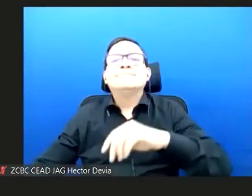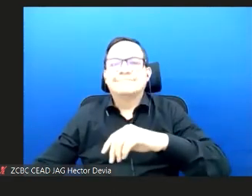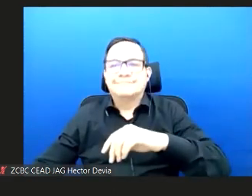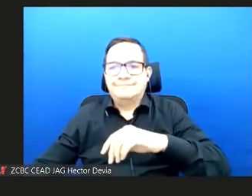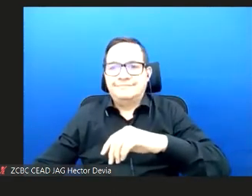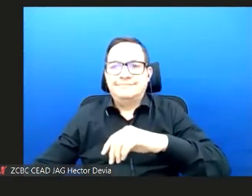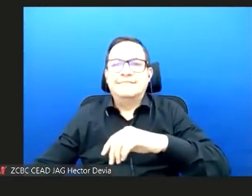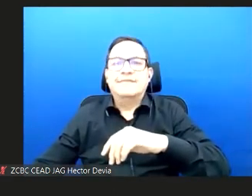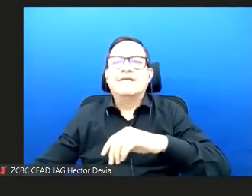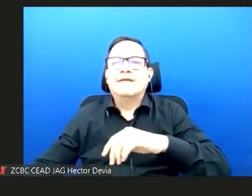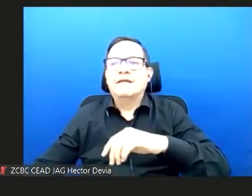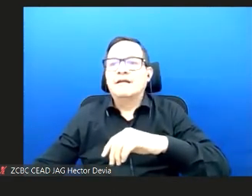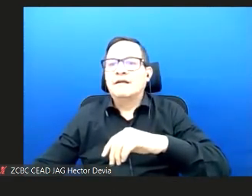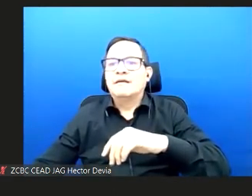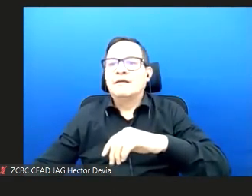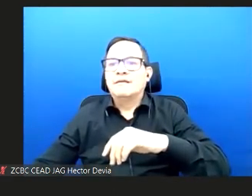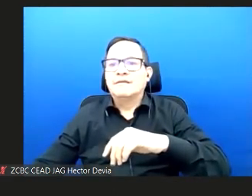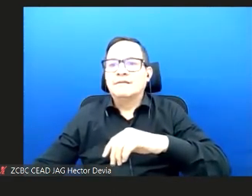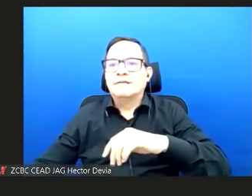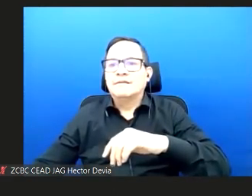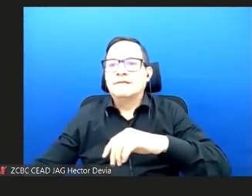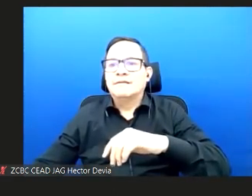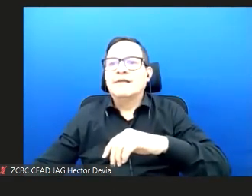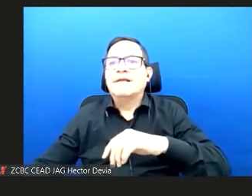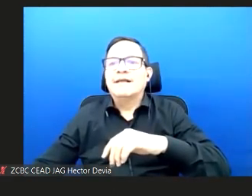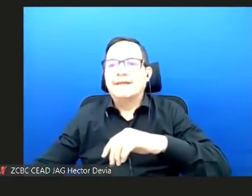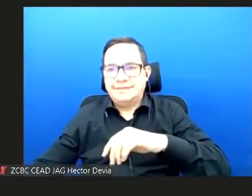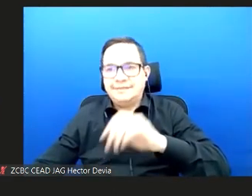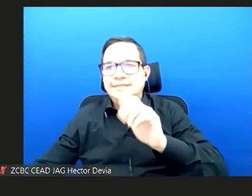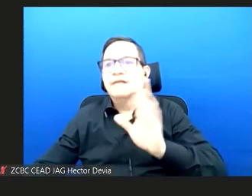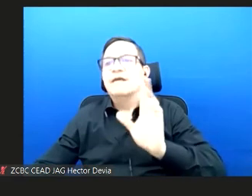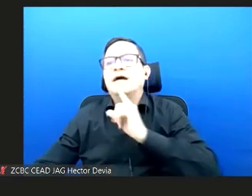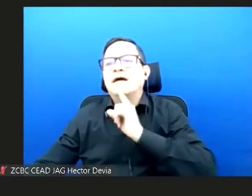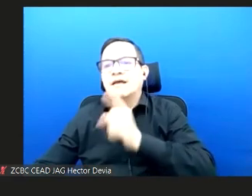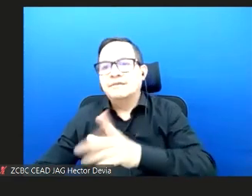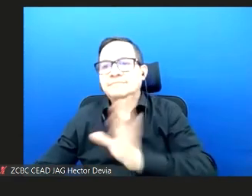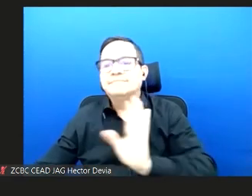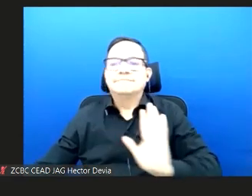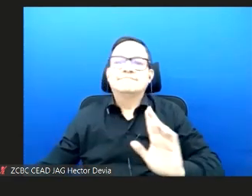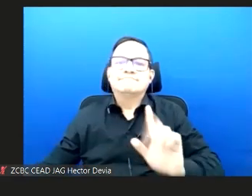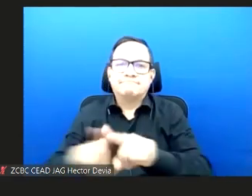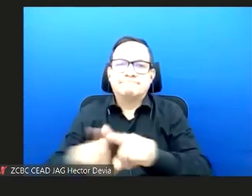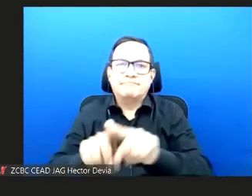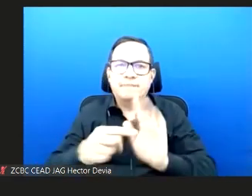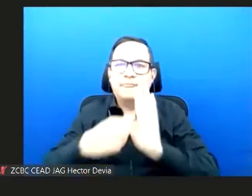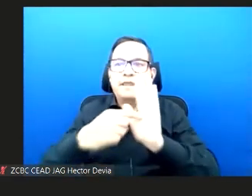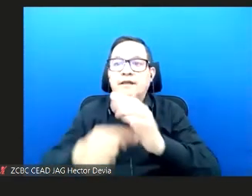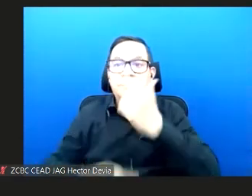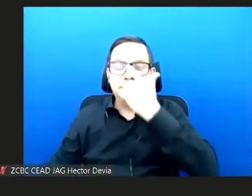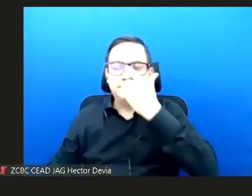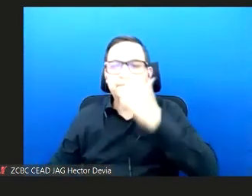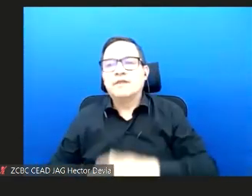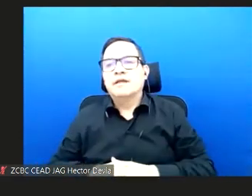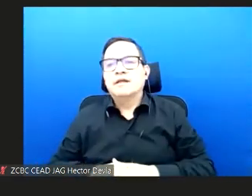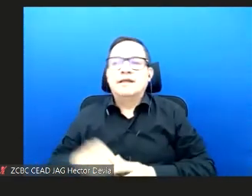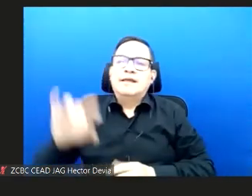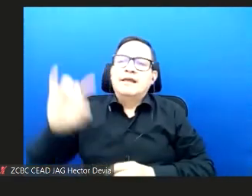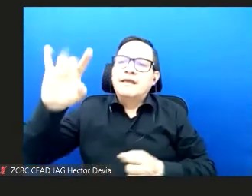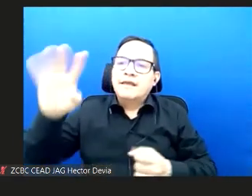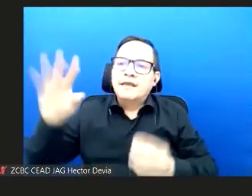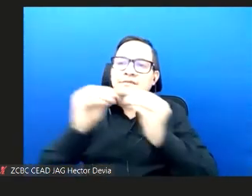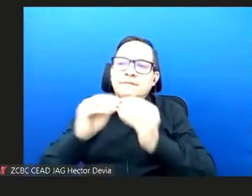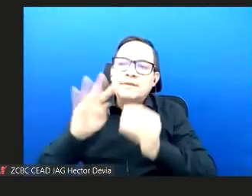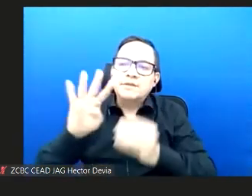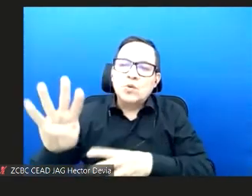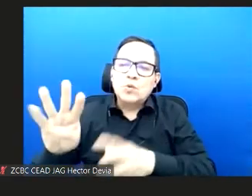aplicativos. Pienso que la cogieron, que lo hicieron muy, muy bien. No, 25 no, porque tenemos 15 más 4